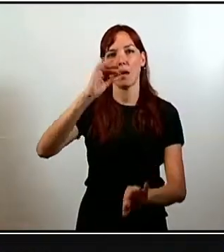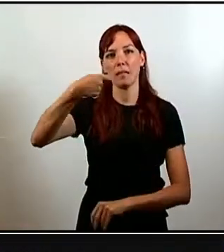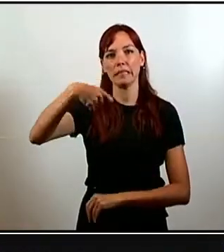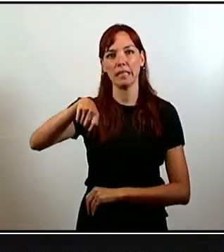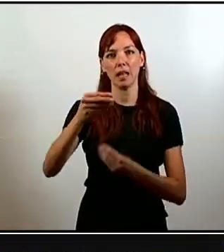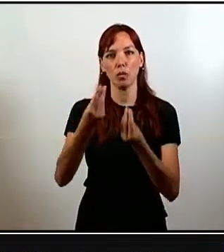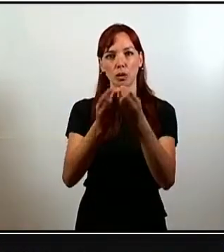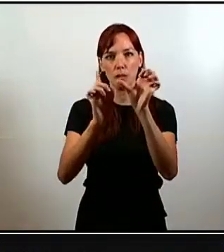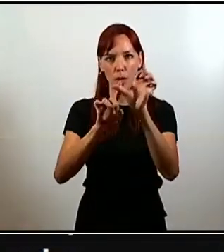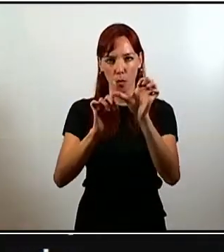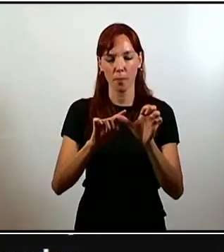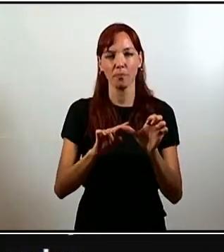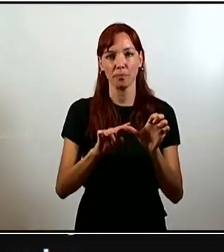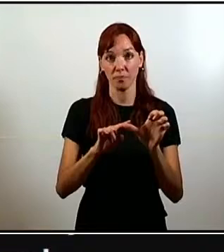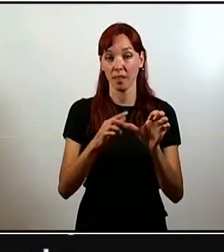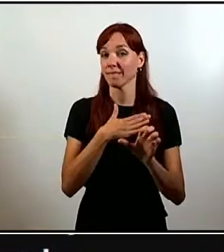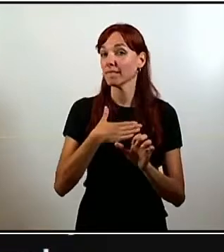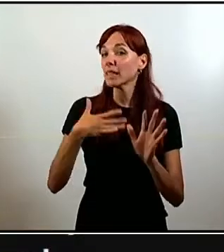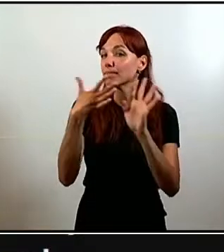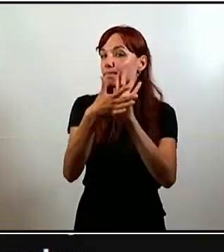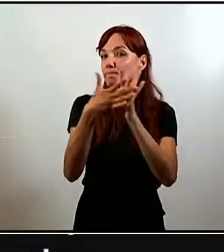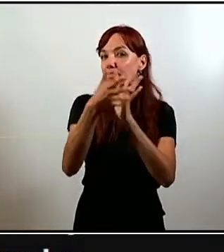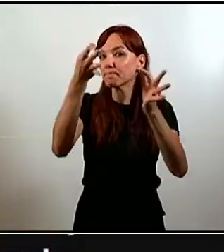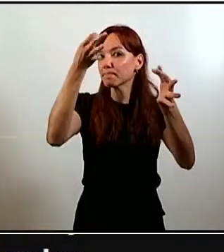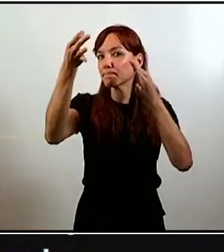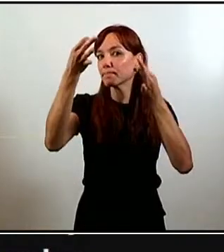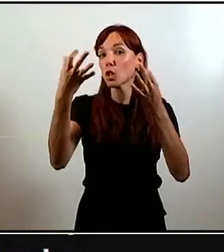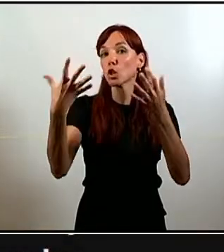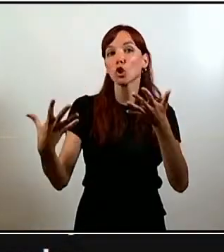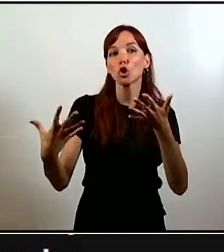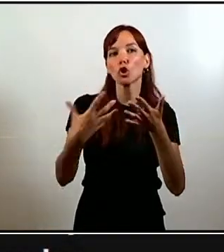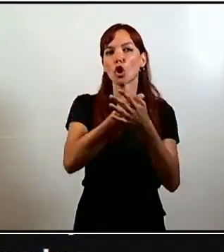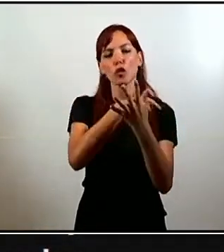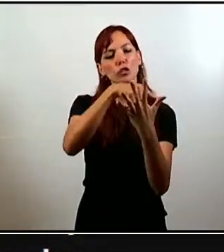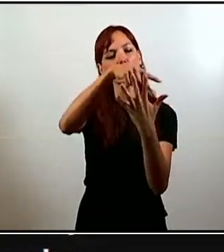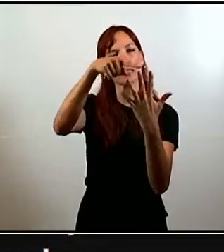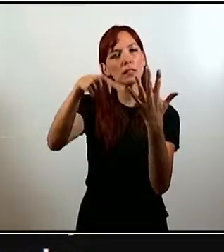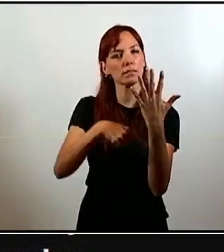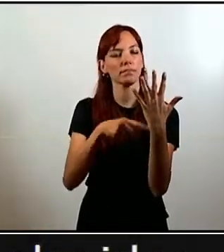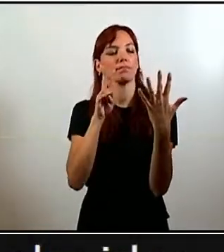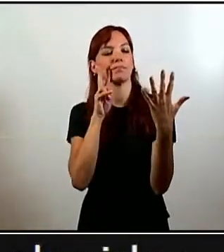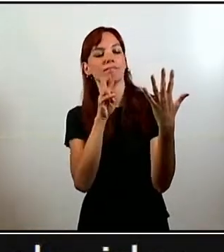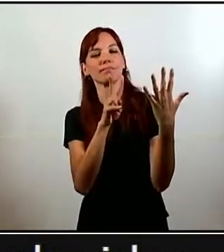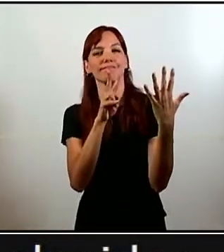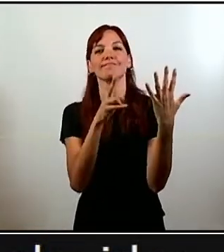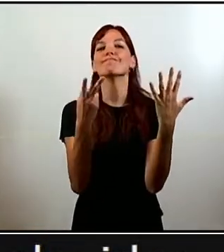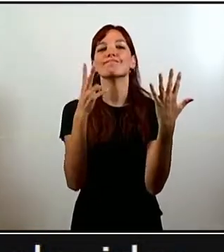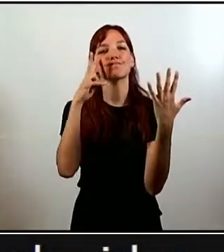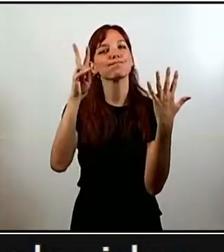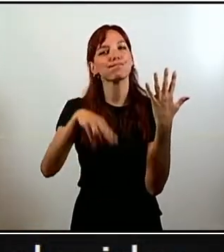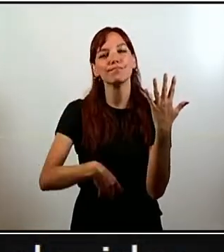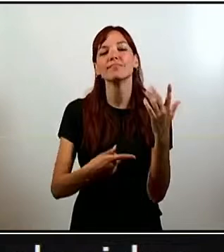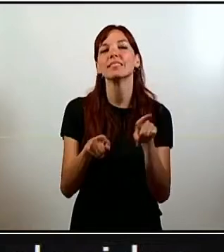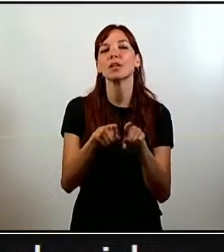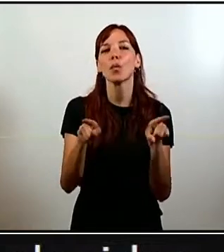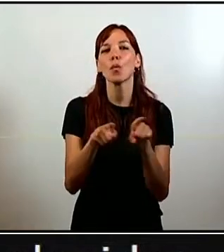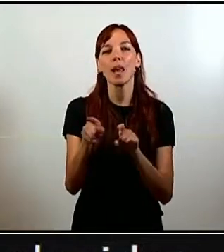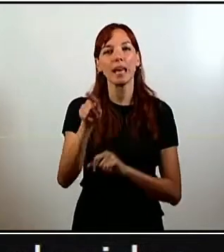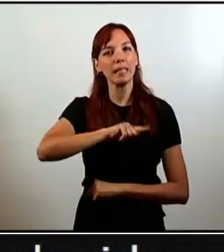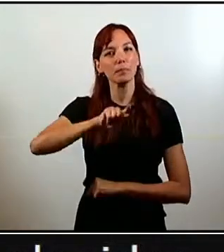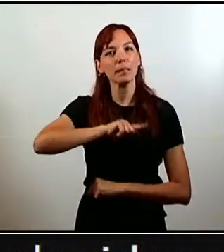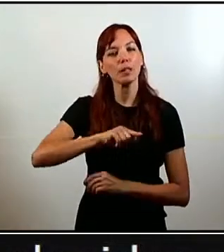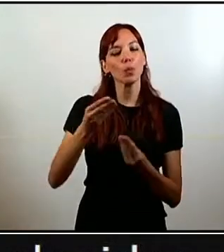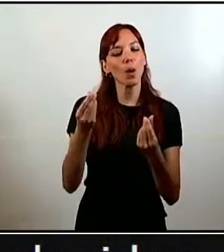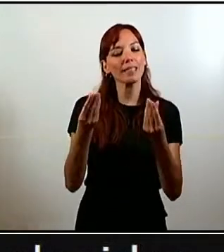Quiero subrayar que todos y cada uno de los elegidos son fiel reflejo del espíritu y de la